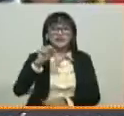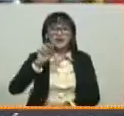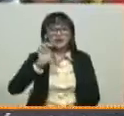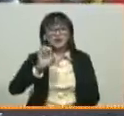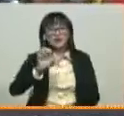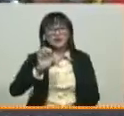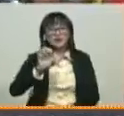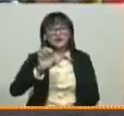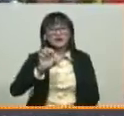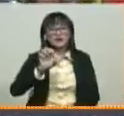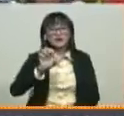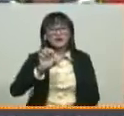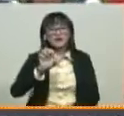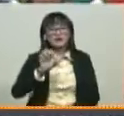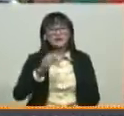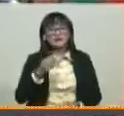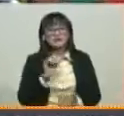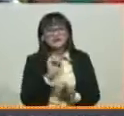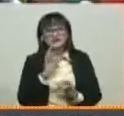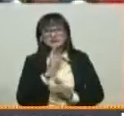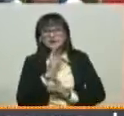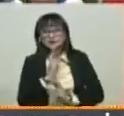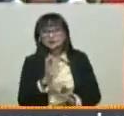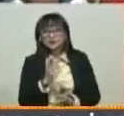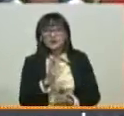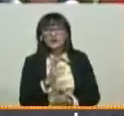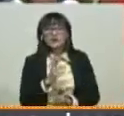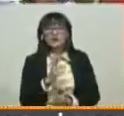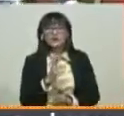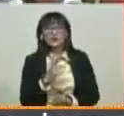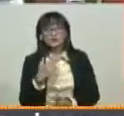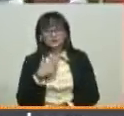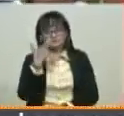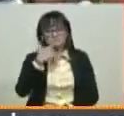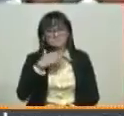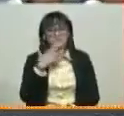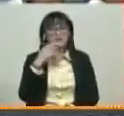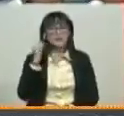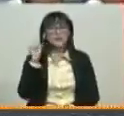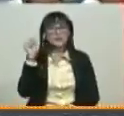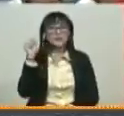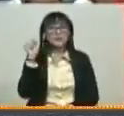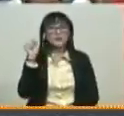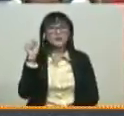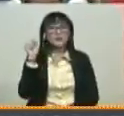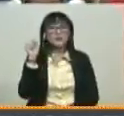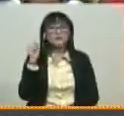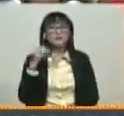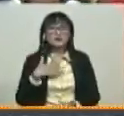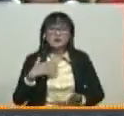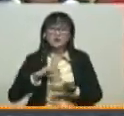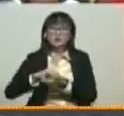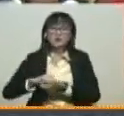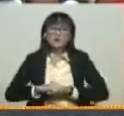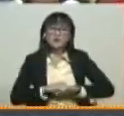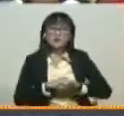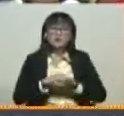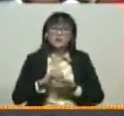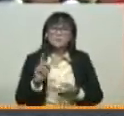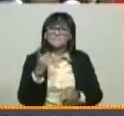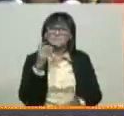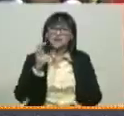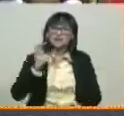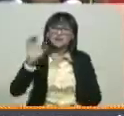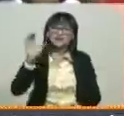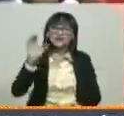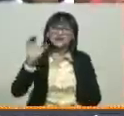Electoral dé los resultados, yo, Nicolás Maduro Moro, quiero que Trujillo sea el primer estado